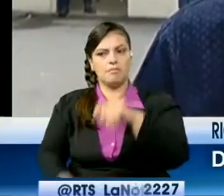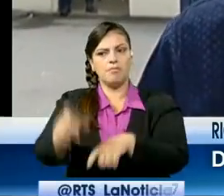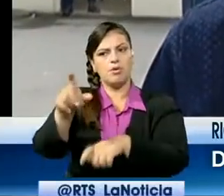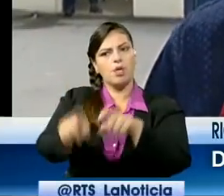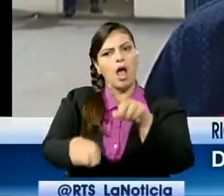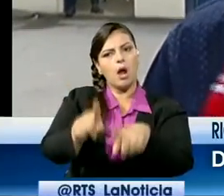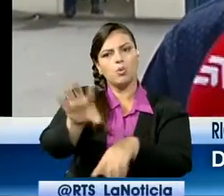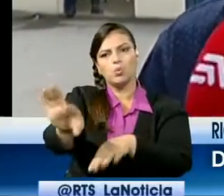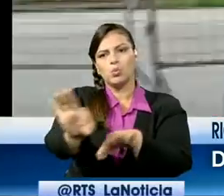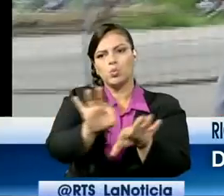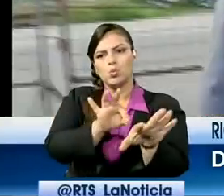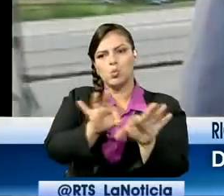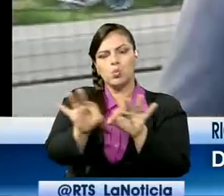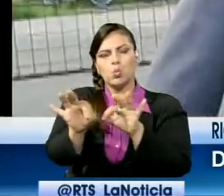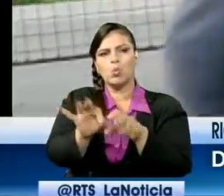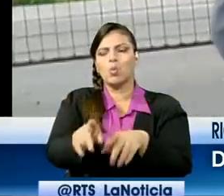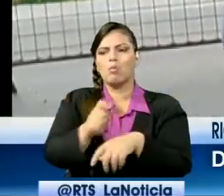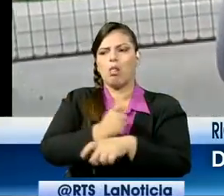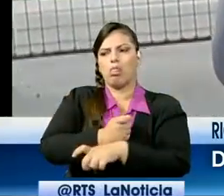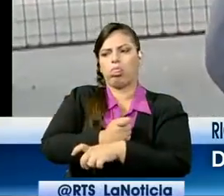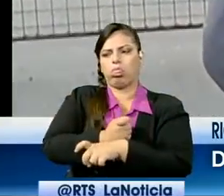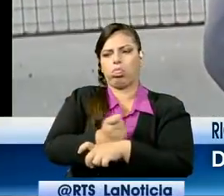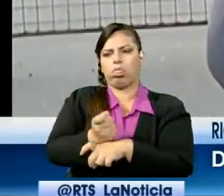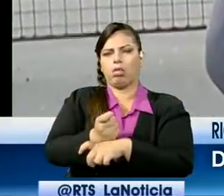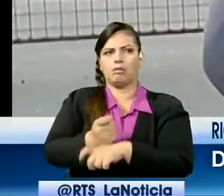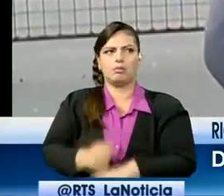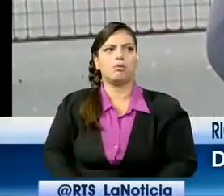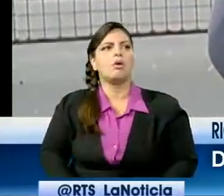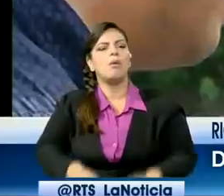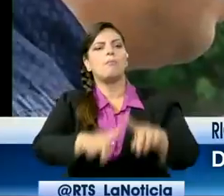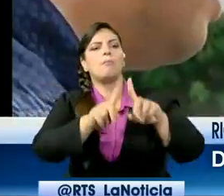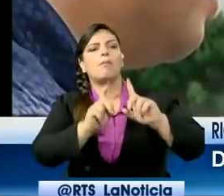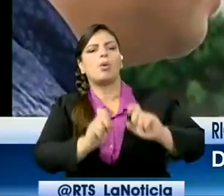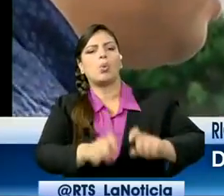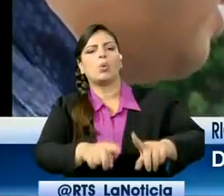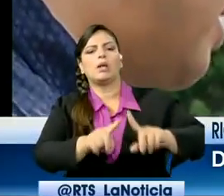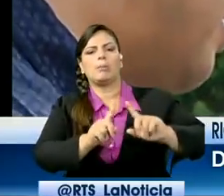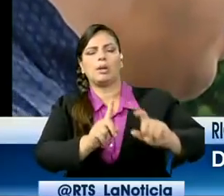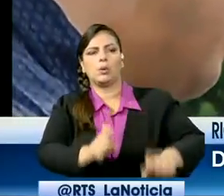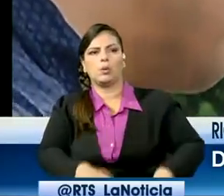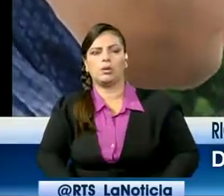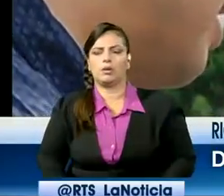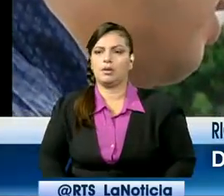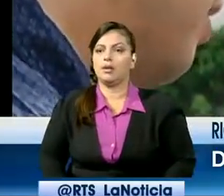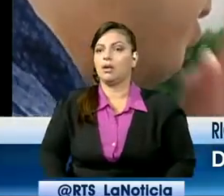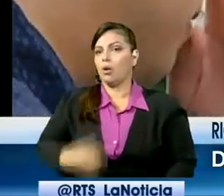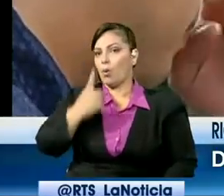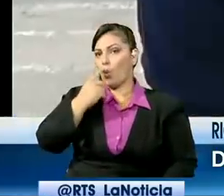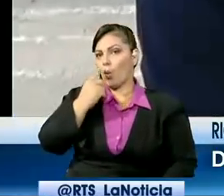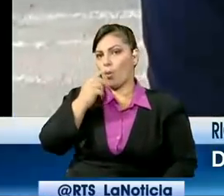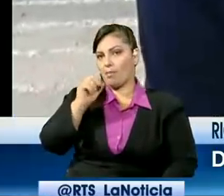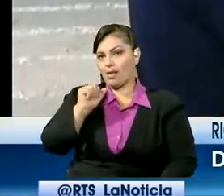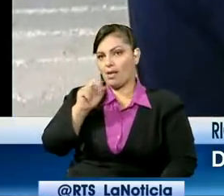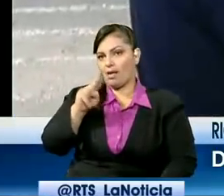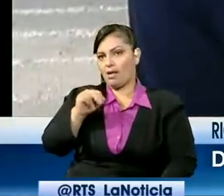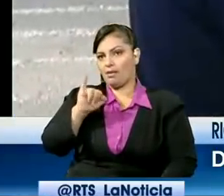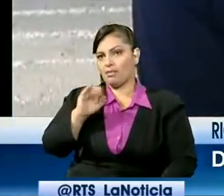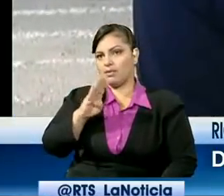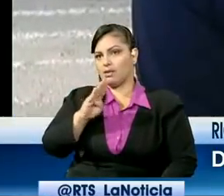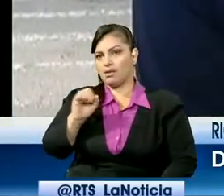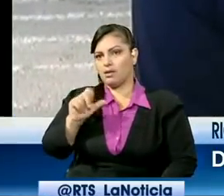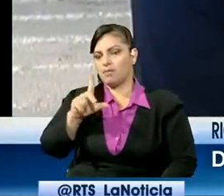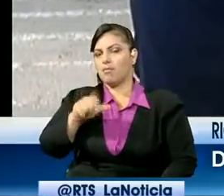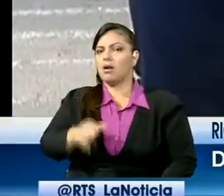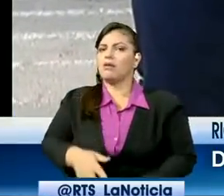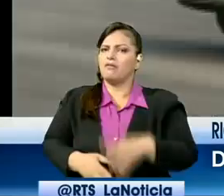realmente quiere obtener información. Cauto, Aníbal Quinde aclaraba que aquello no era asumido como una investigación con